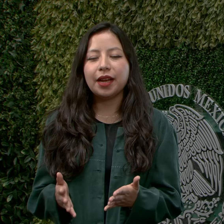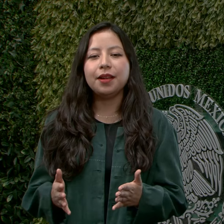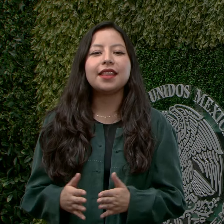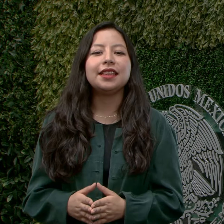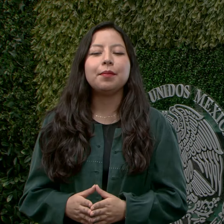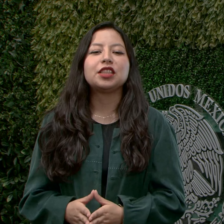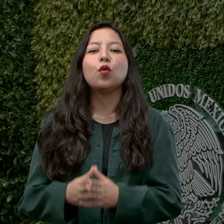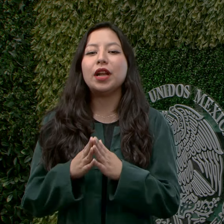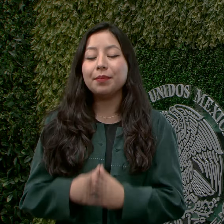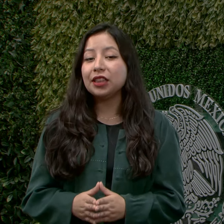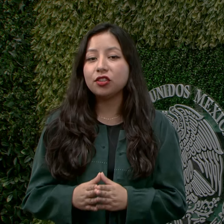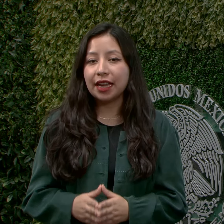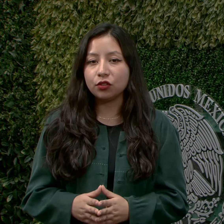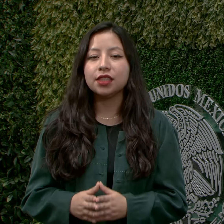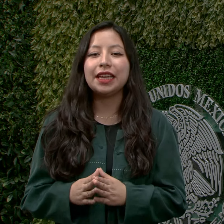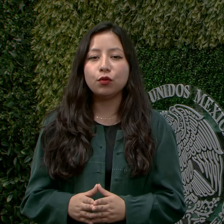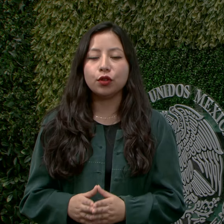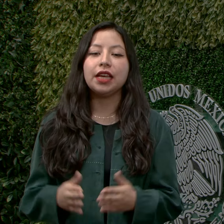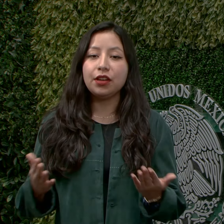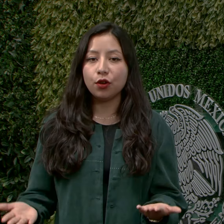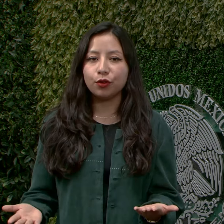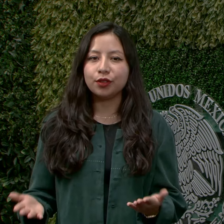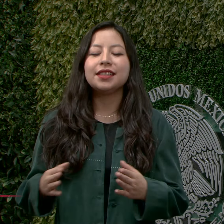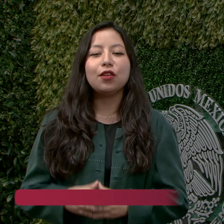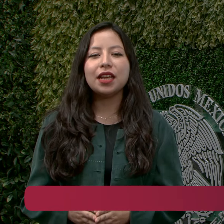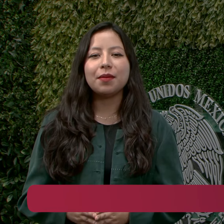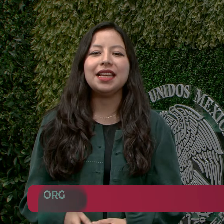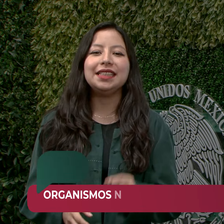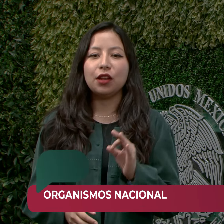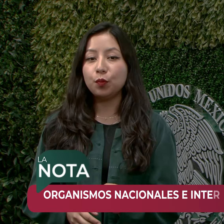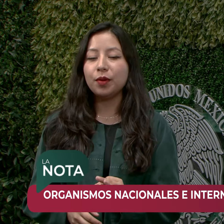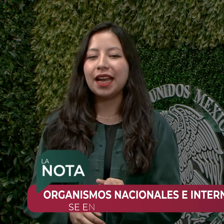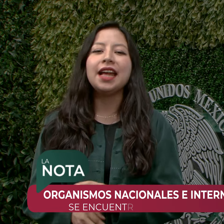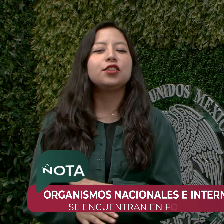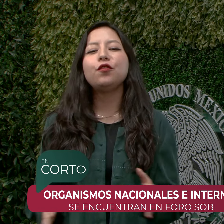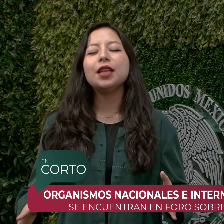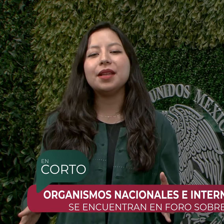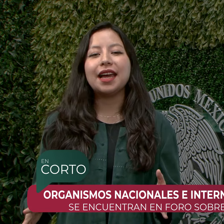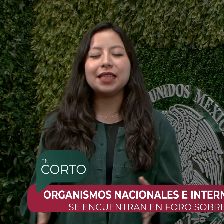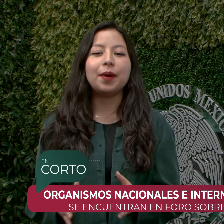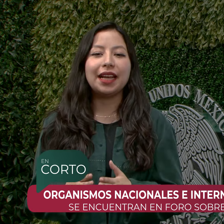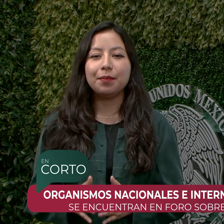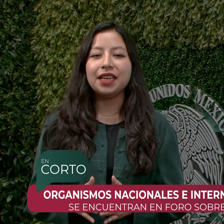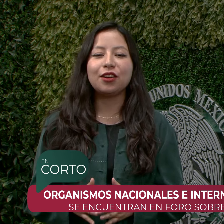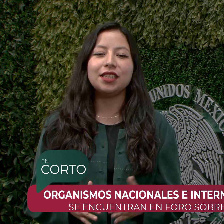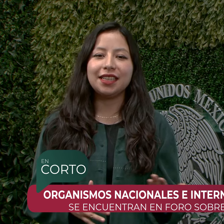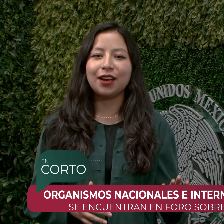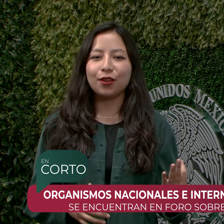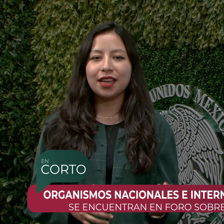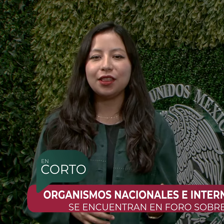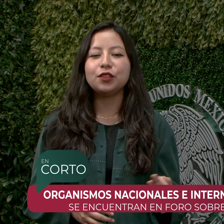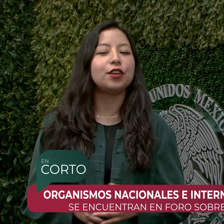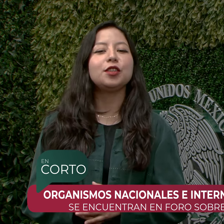Espacios para hablar de temas como alimentos sanos, seguros e inocuos, salud animal y salud pública son fundamentales para que en México se